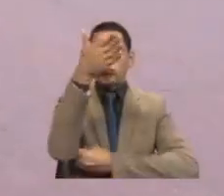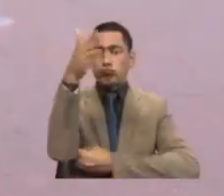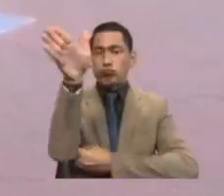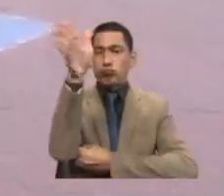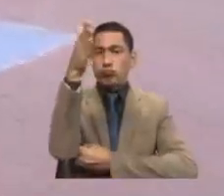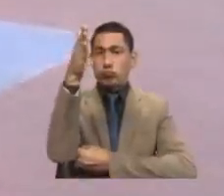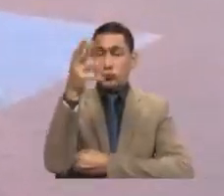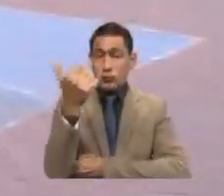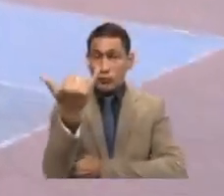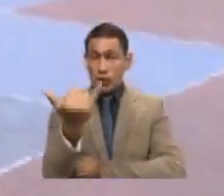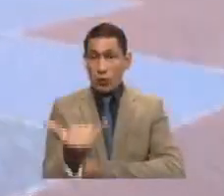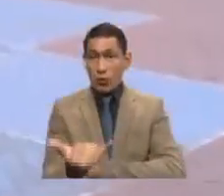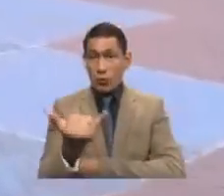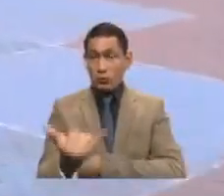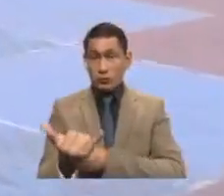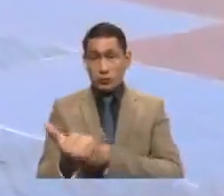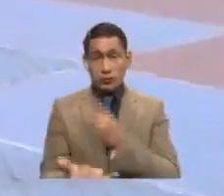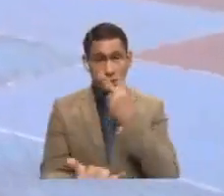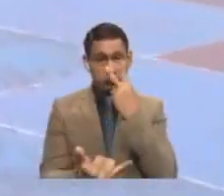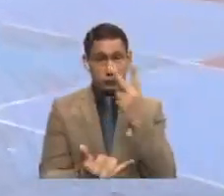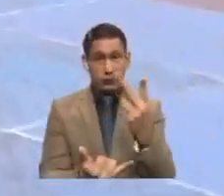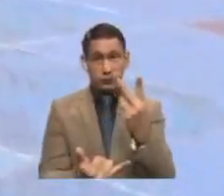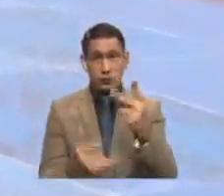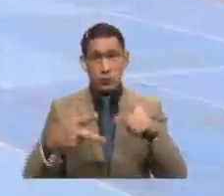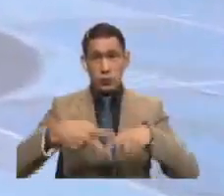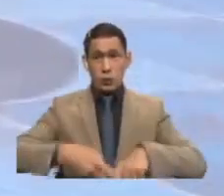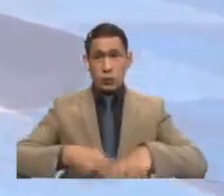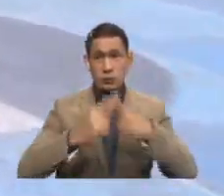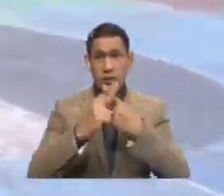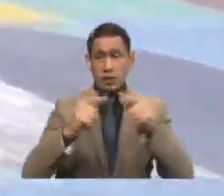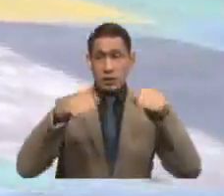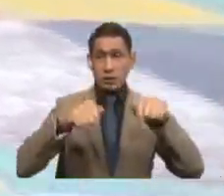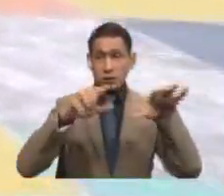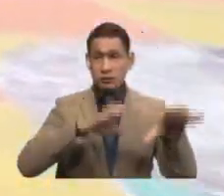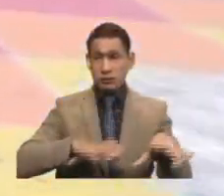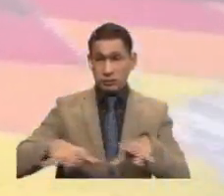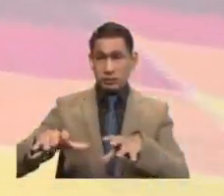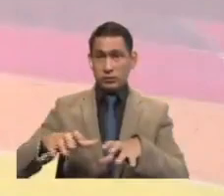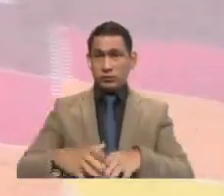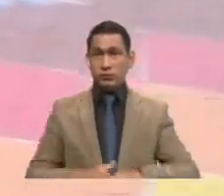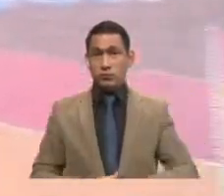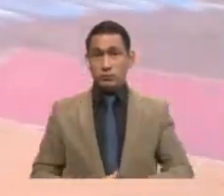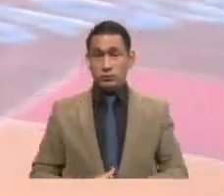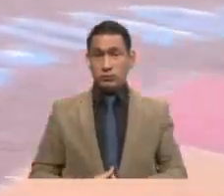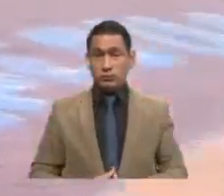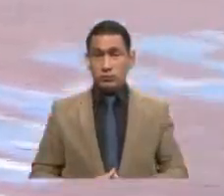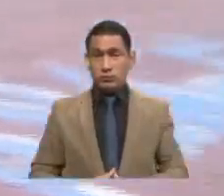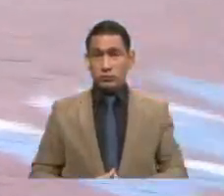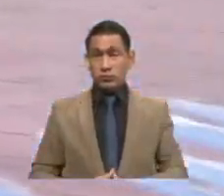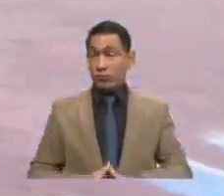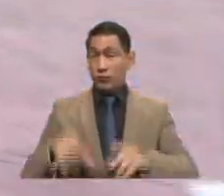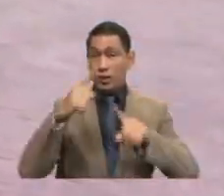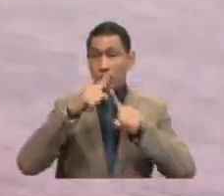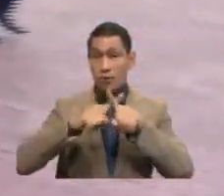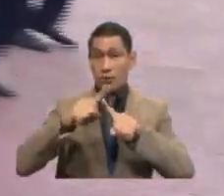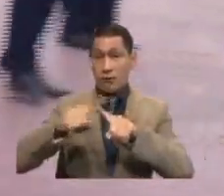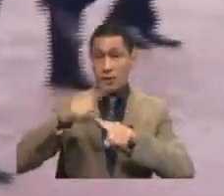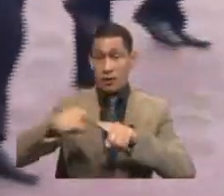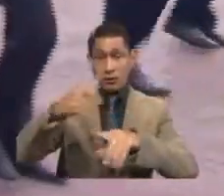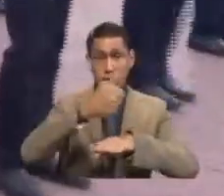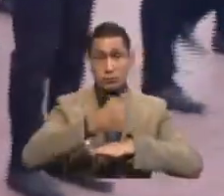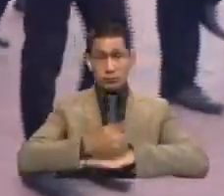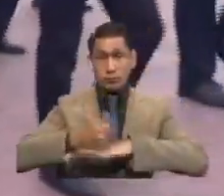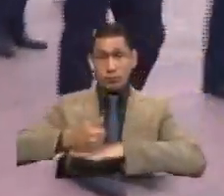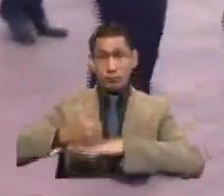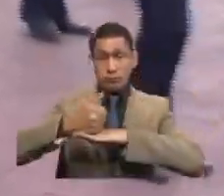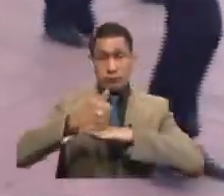hace pocos minutos ha iniciado este acto cívico acá con las principales autoridades